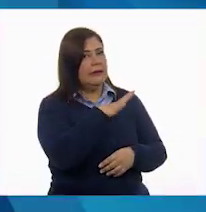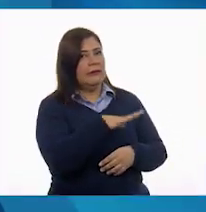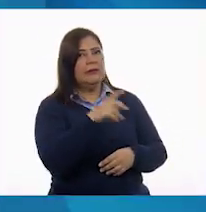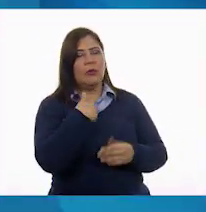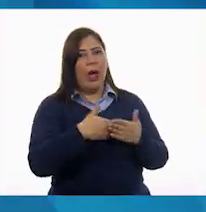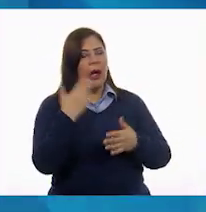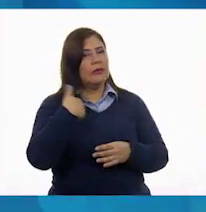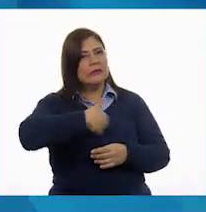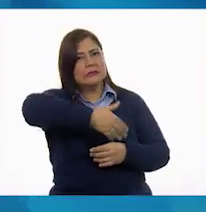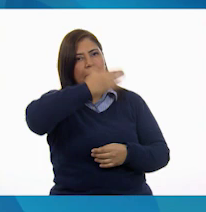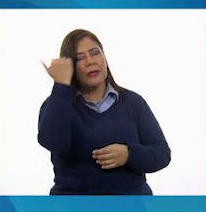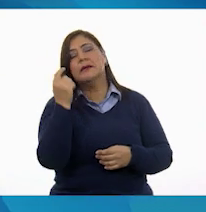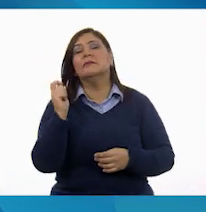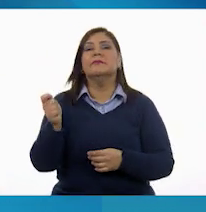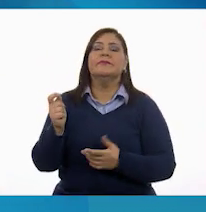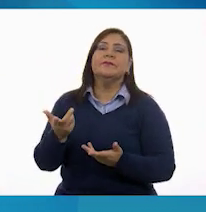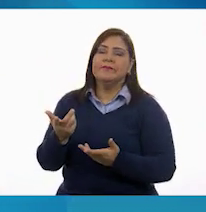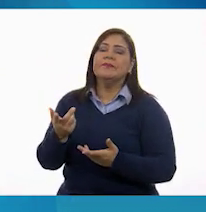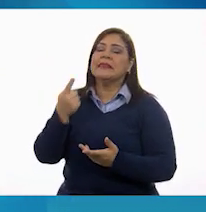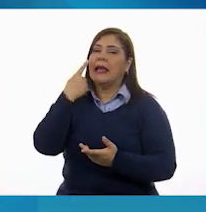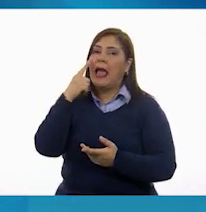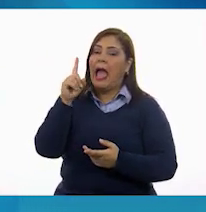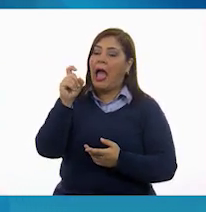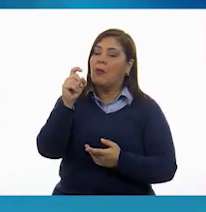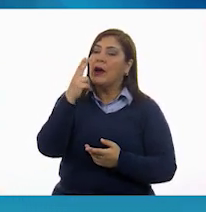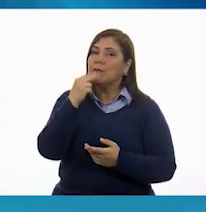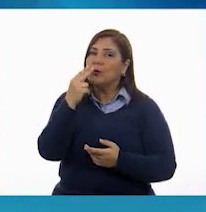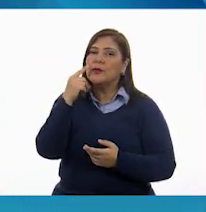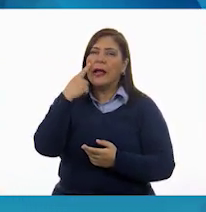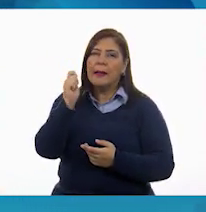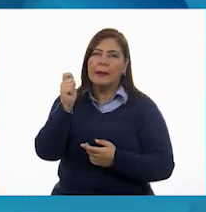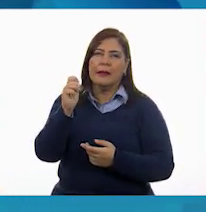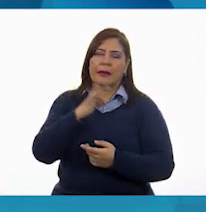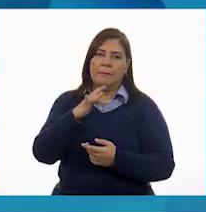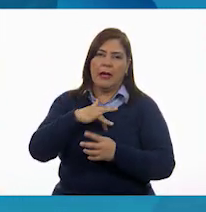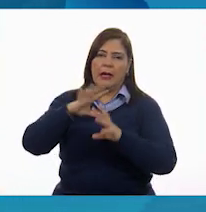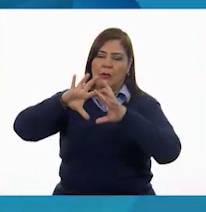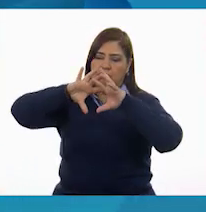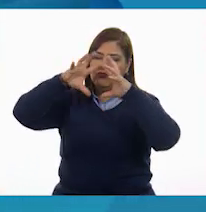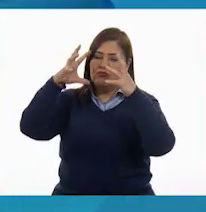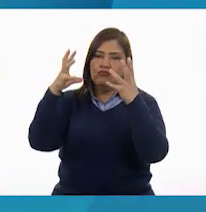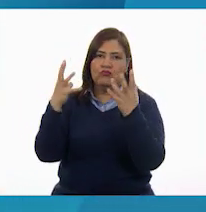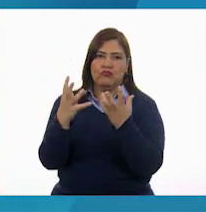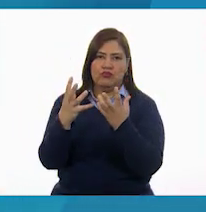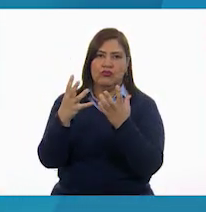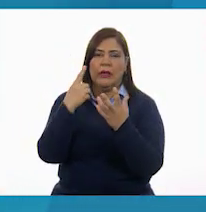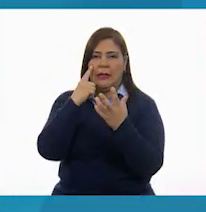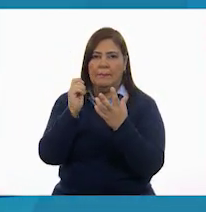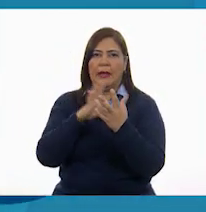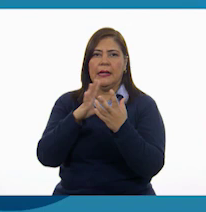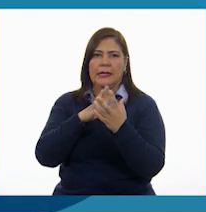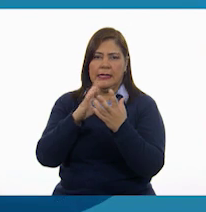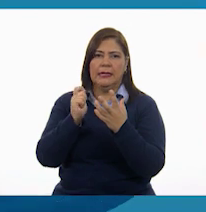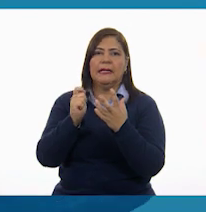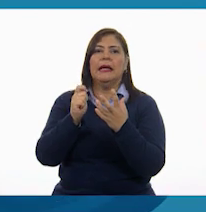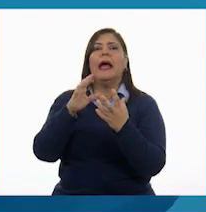ya de agua dulce, que se encuentra en la parte continental, llamémosle en tierra